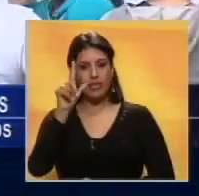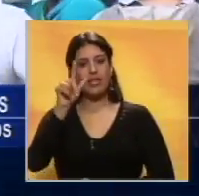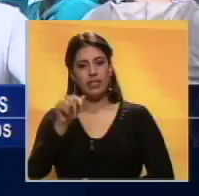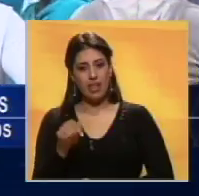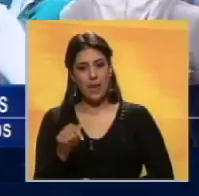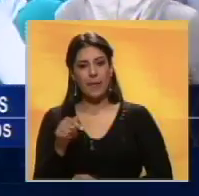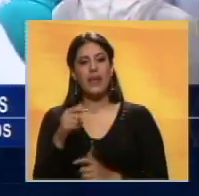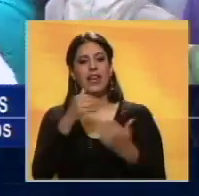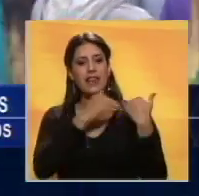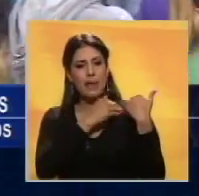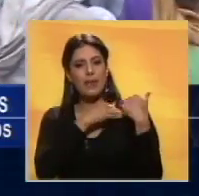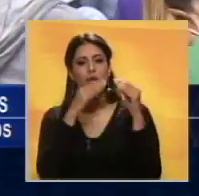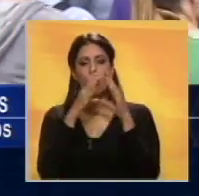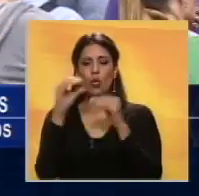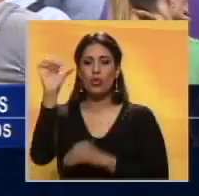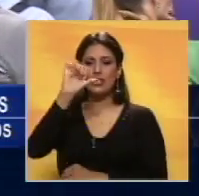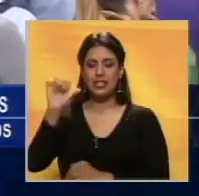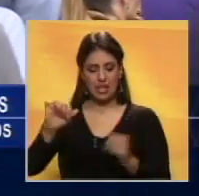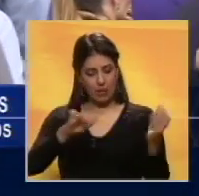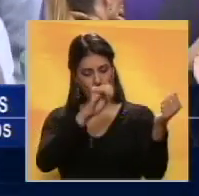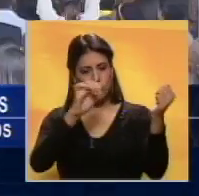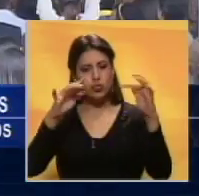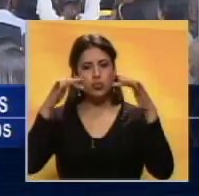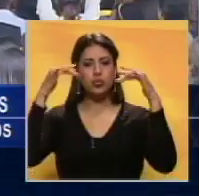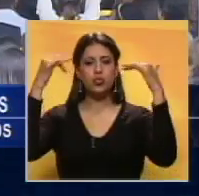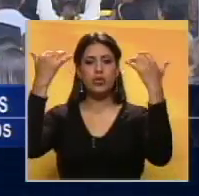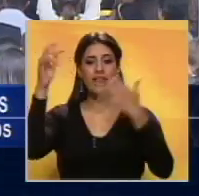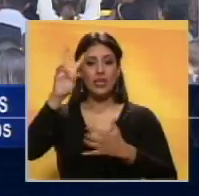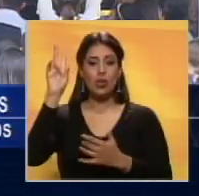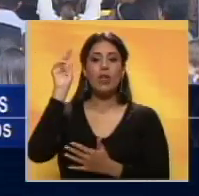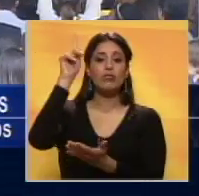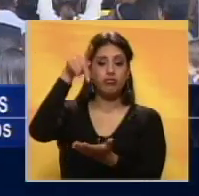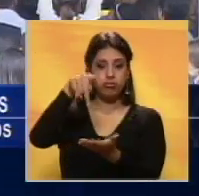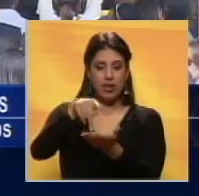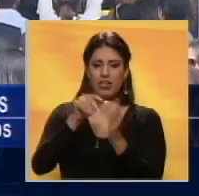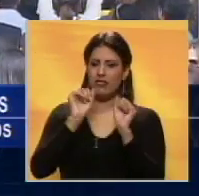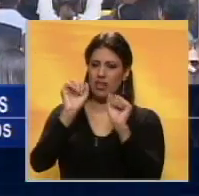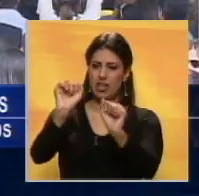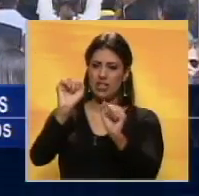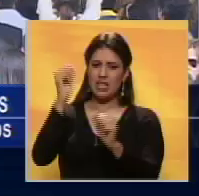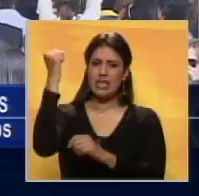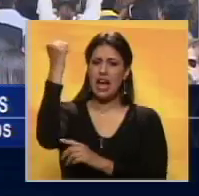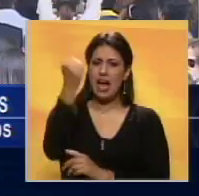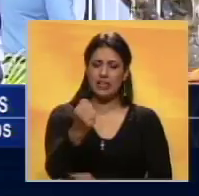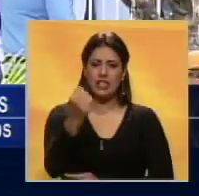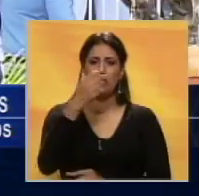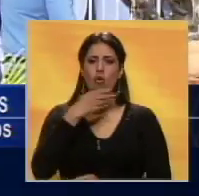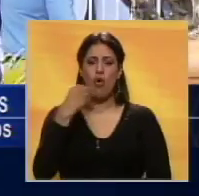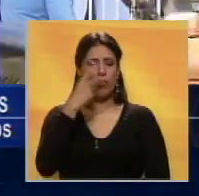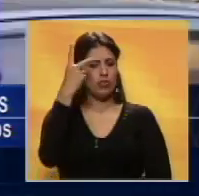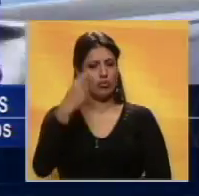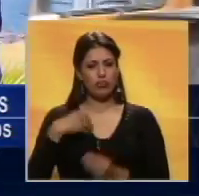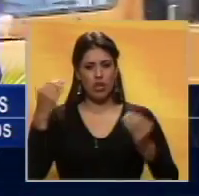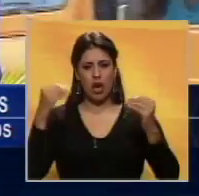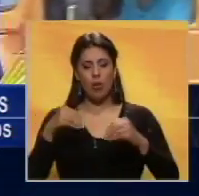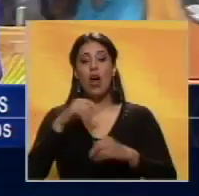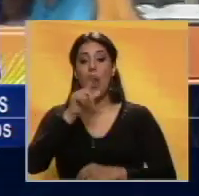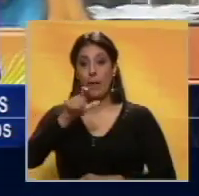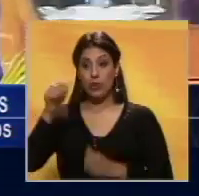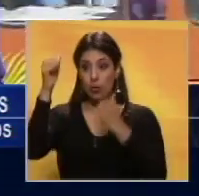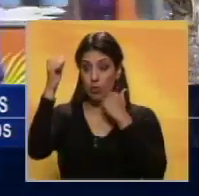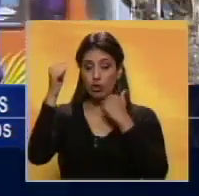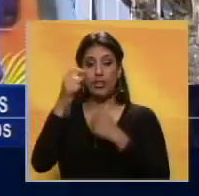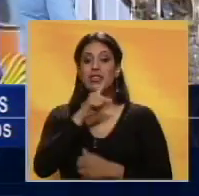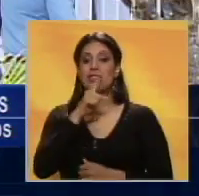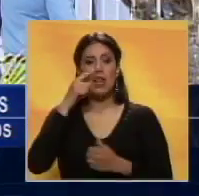Requesens. Representantes del sistema de orquestas sinfónicas de Venezuela han rechazado a este asesinato y han considerado que quienes